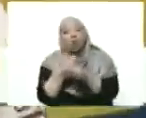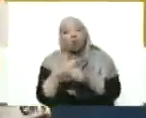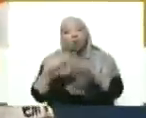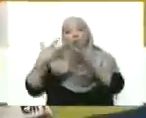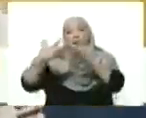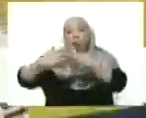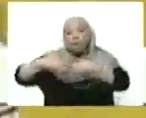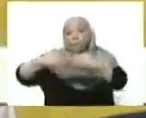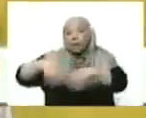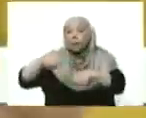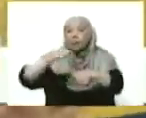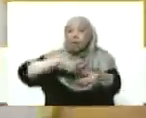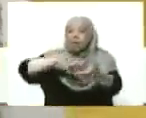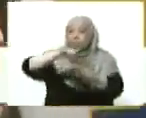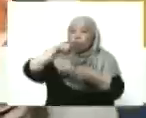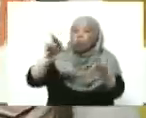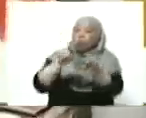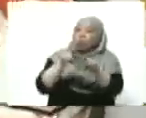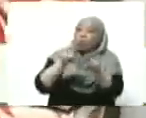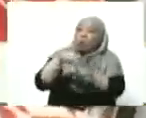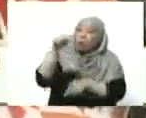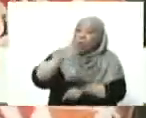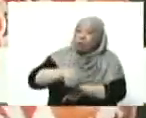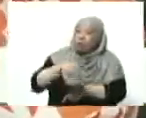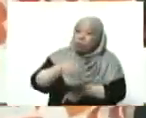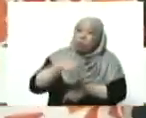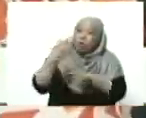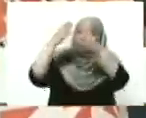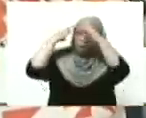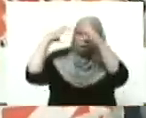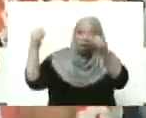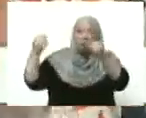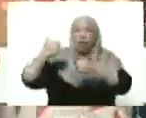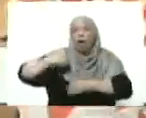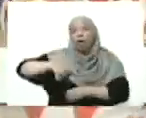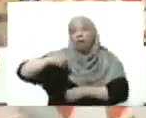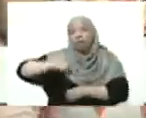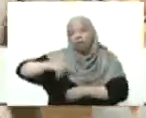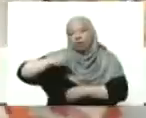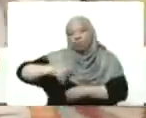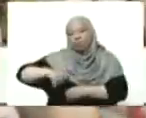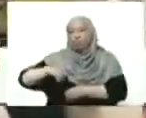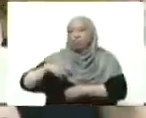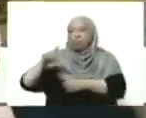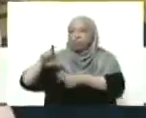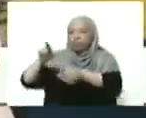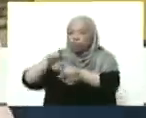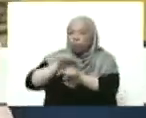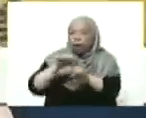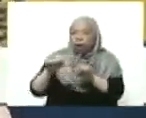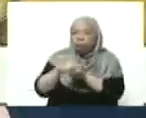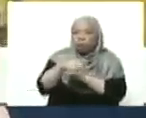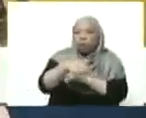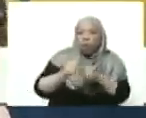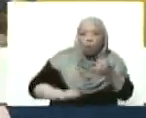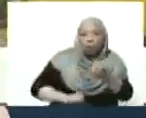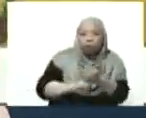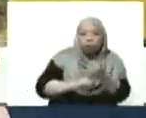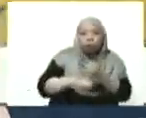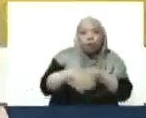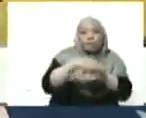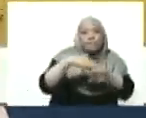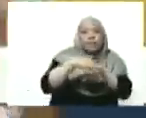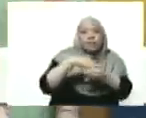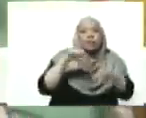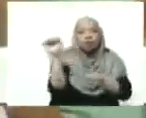y Conviasa presentes en las inmediaciones de la Embajada Argentina en compañía del ministro del Poder Popular para